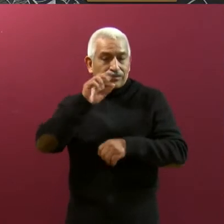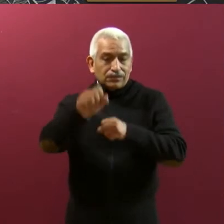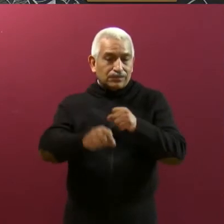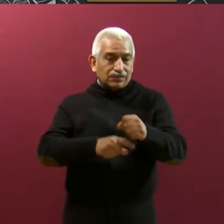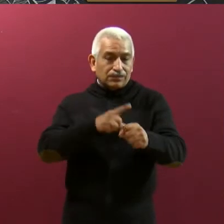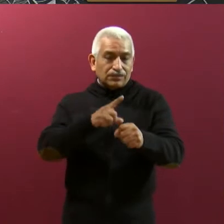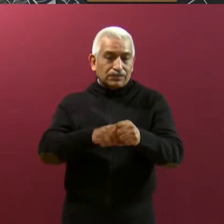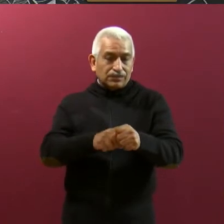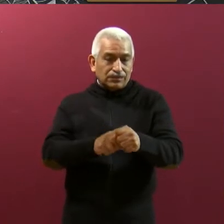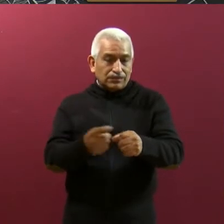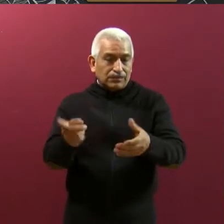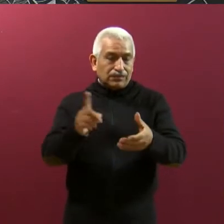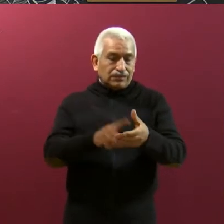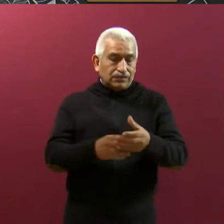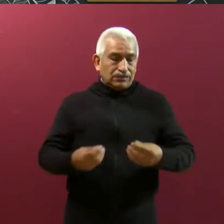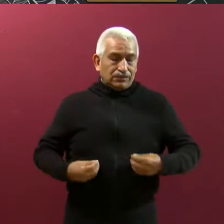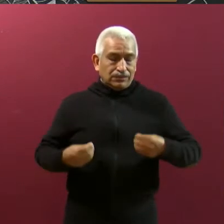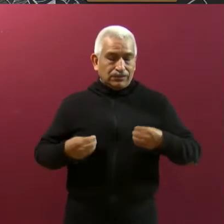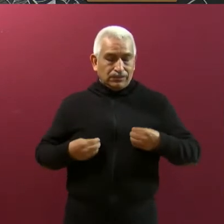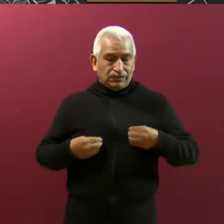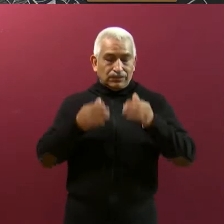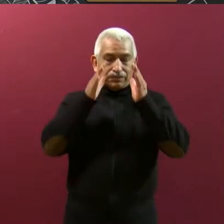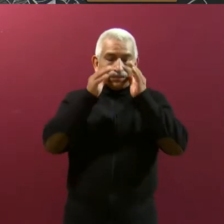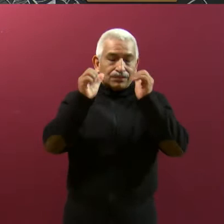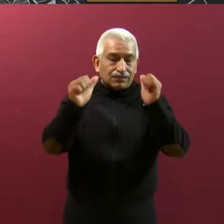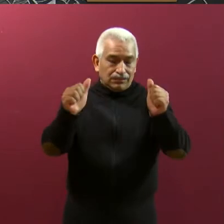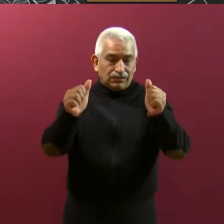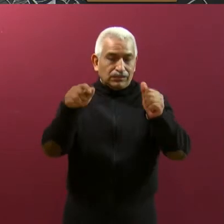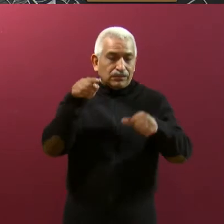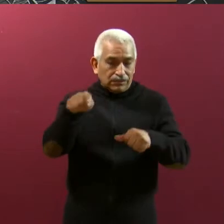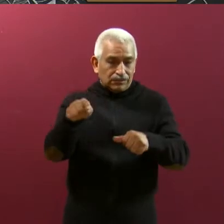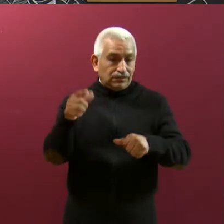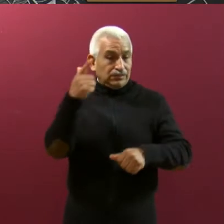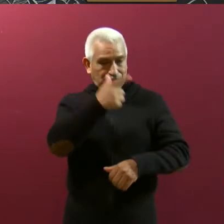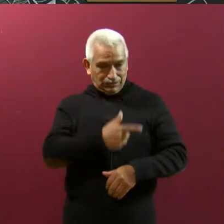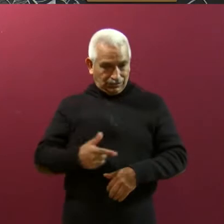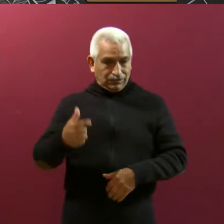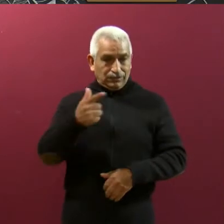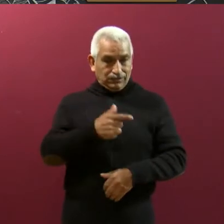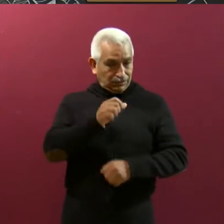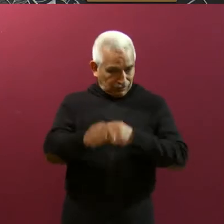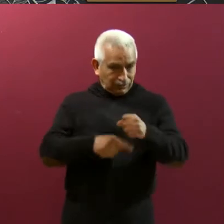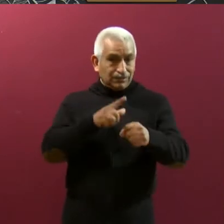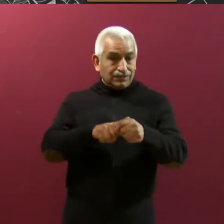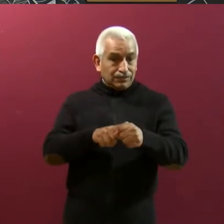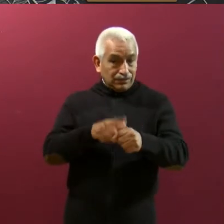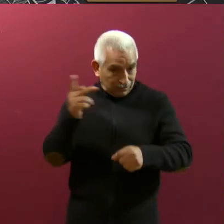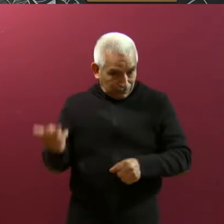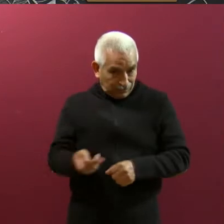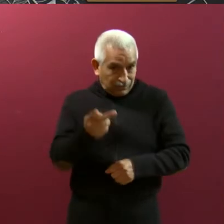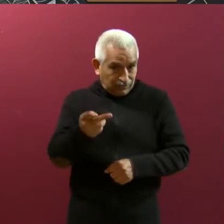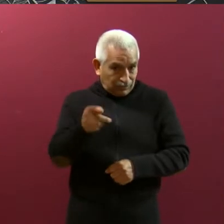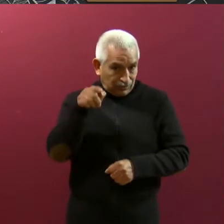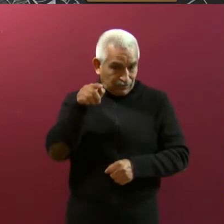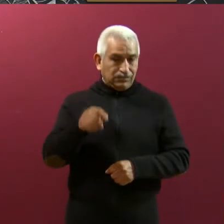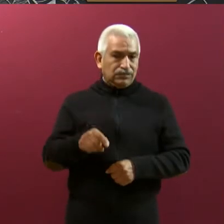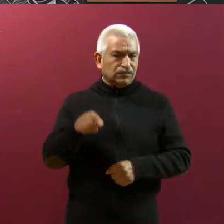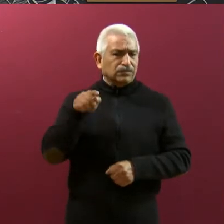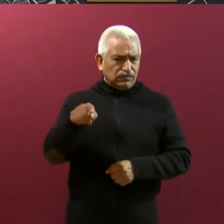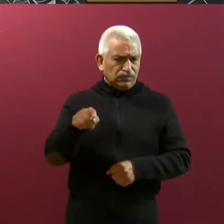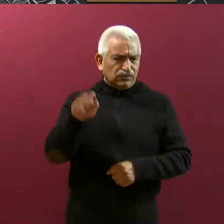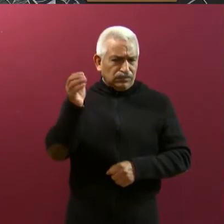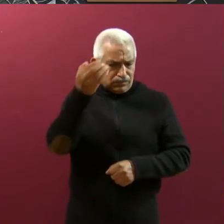animales que viven en la granja. Pero, ¿a ti te gustan los animales? ¿Qué